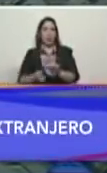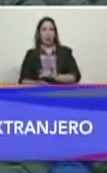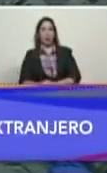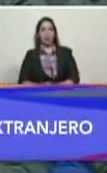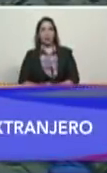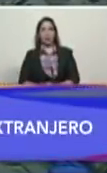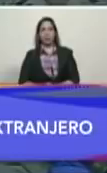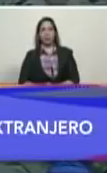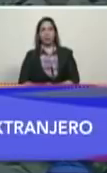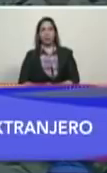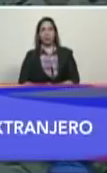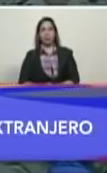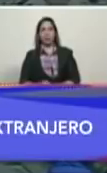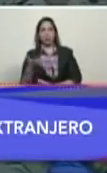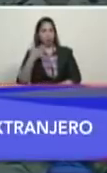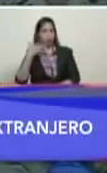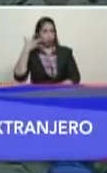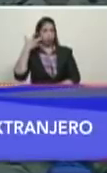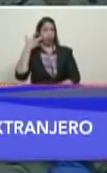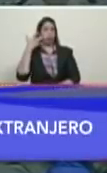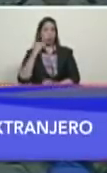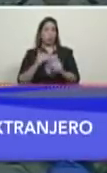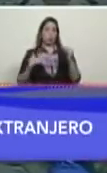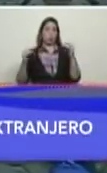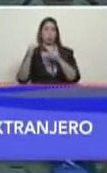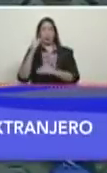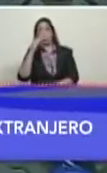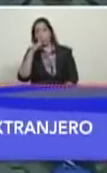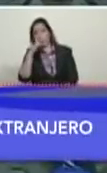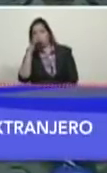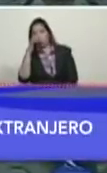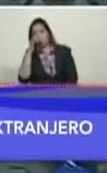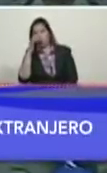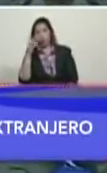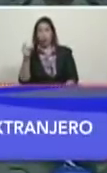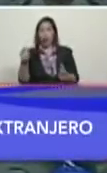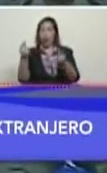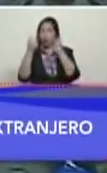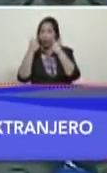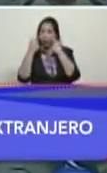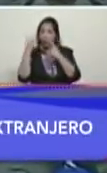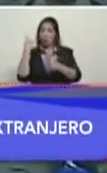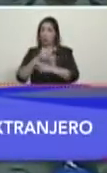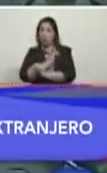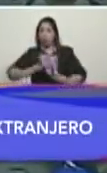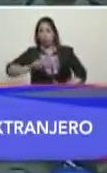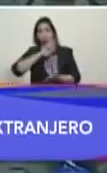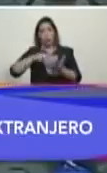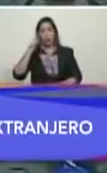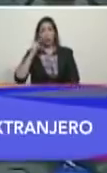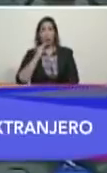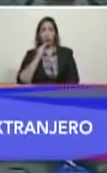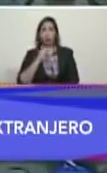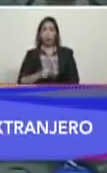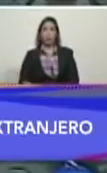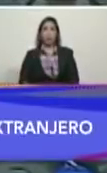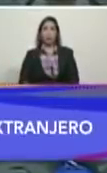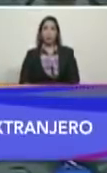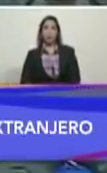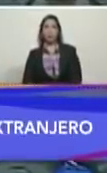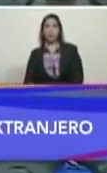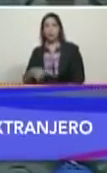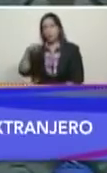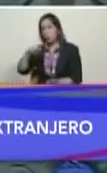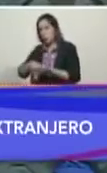con el halago, con el soborno. Alerta, Fuerza Armada Nacional Bolivariana, rodilla